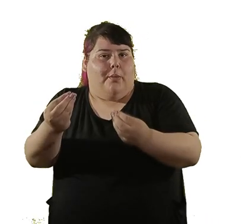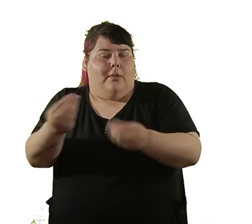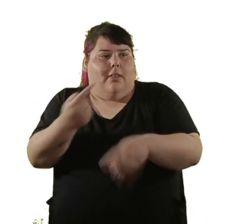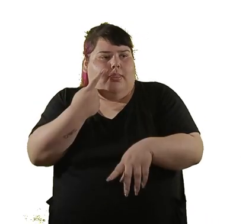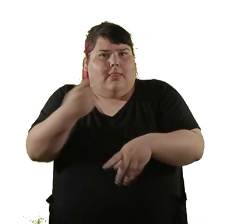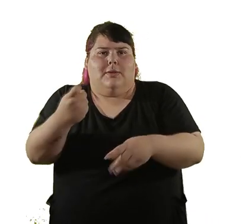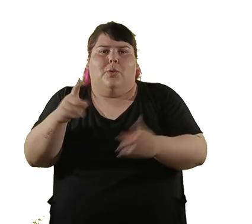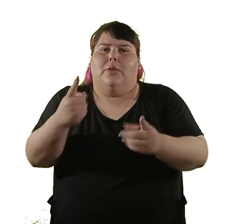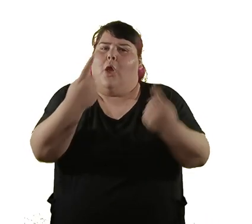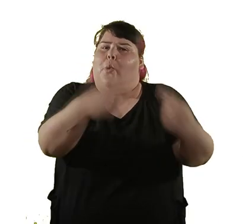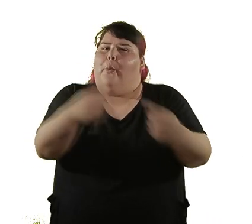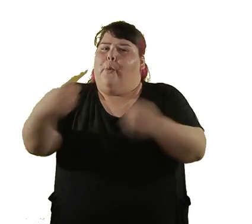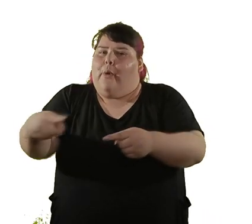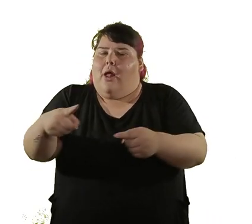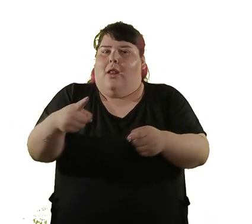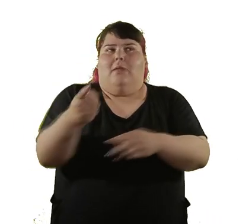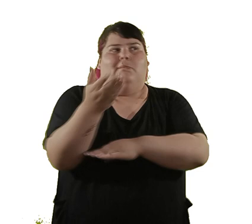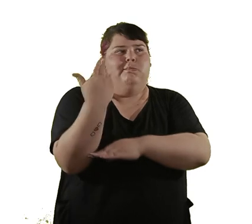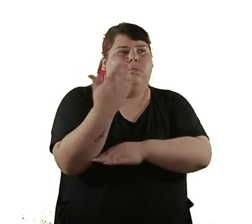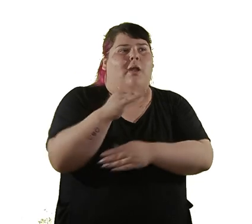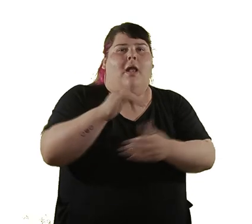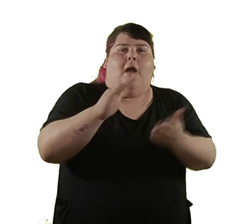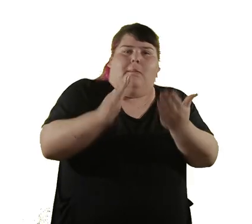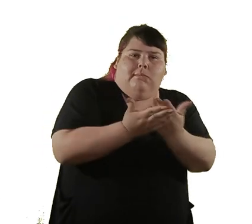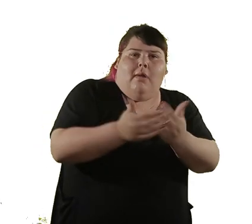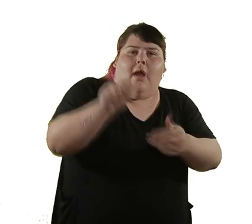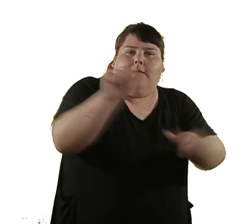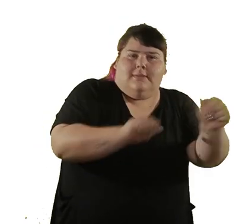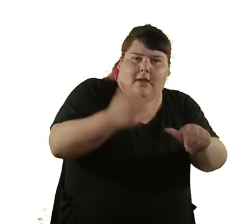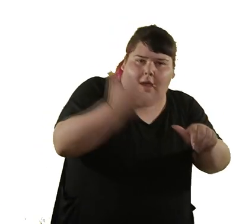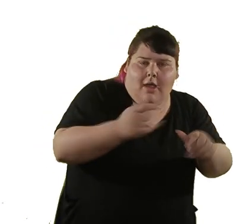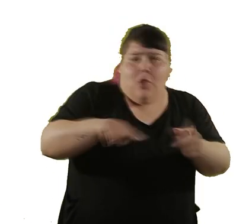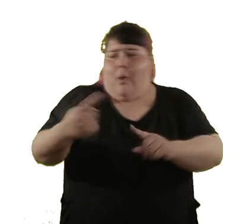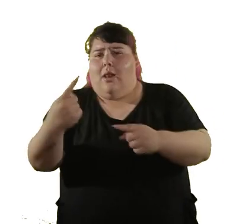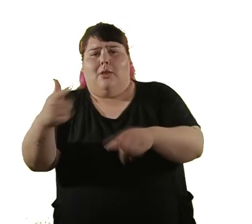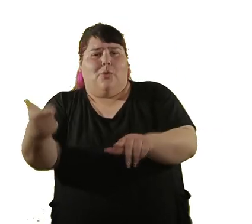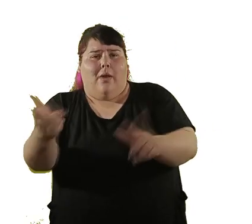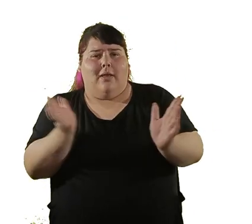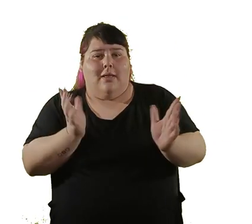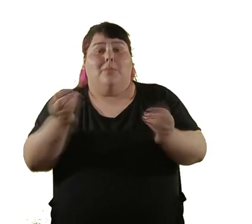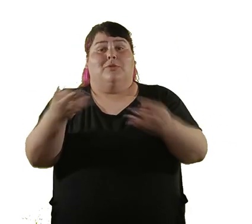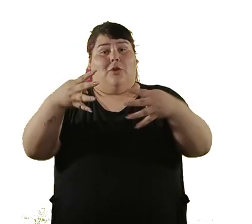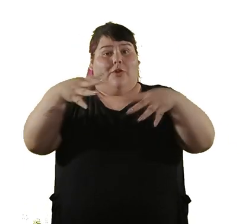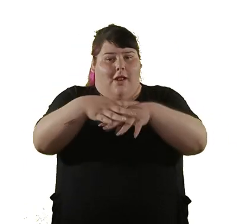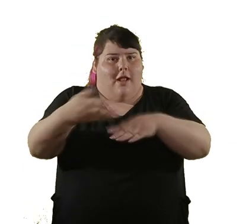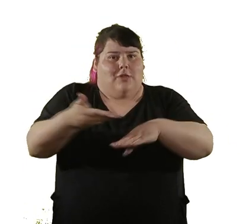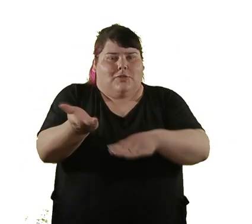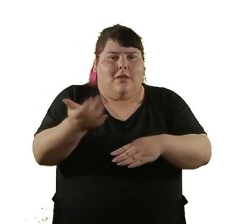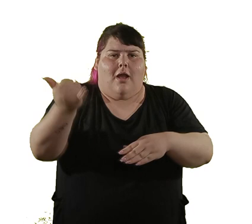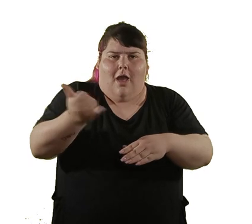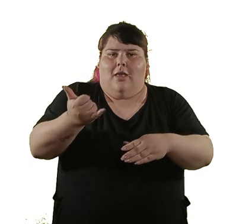a identificar qué discursos son científicos y cuáles no. Entonces las redes creo que tienen esa potencialidad